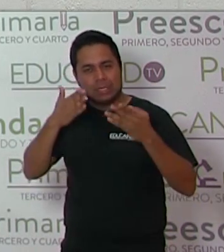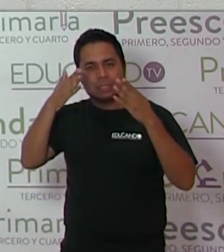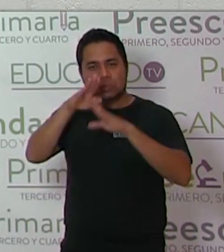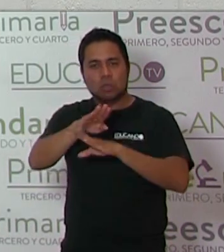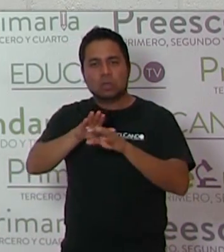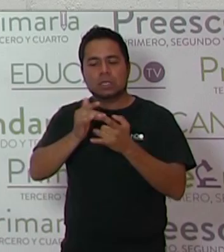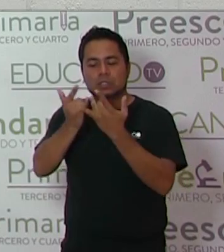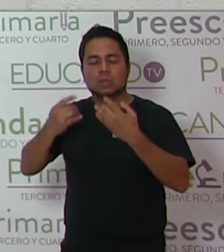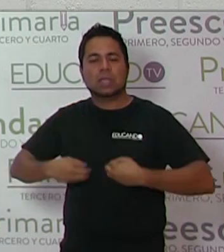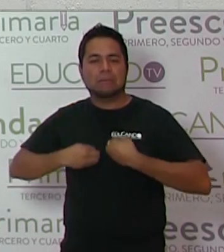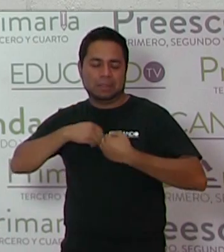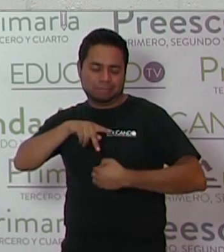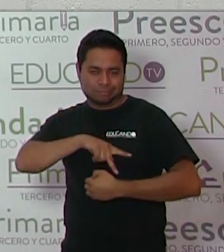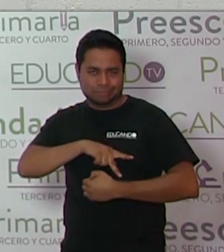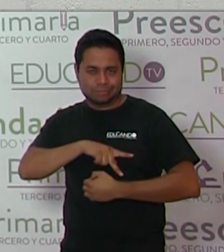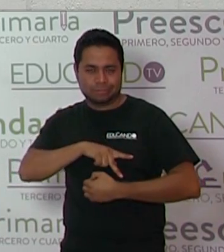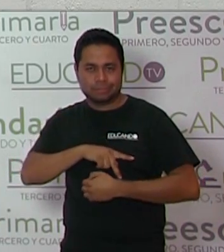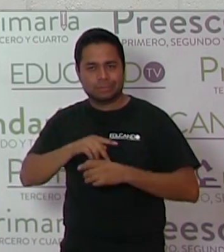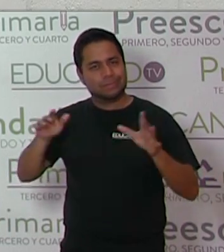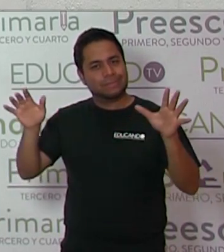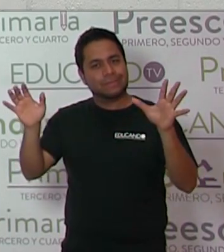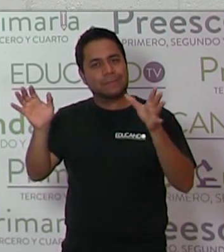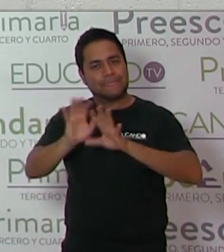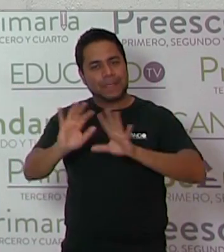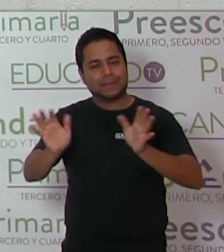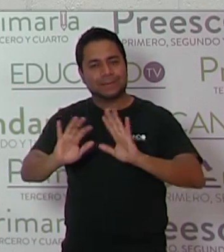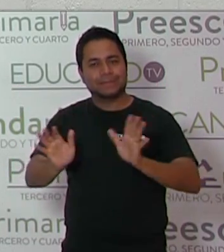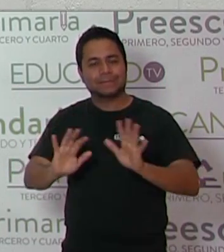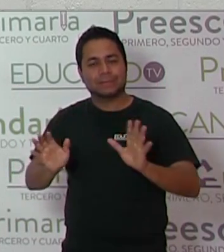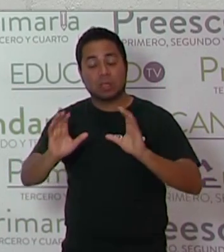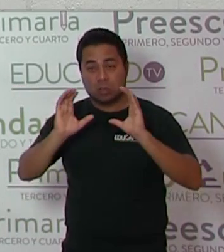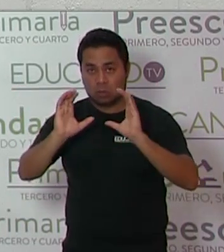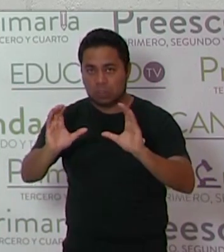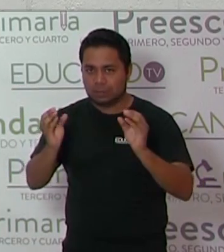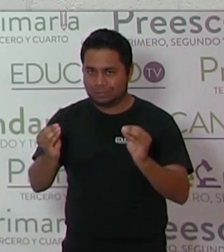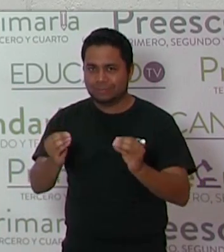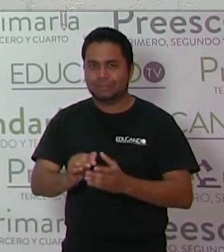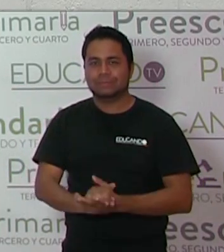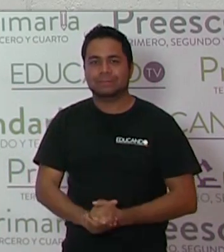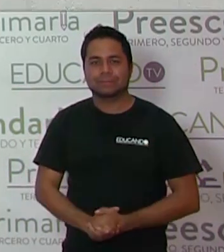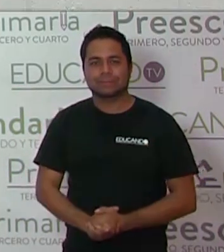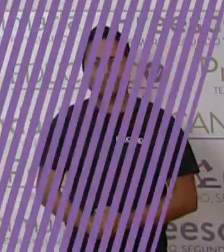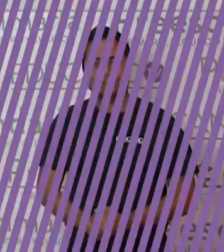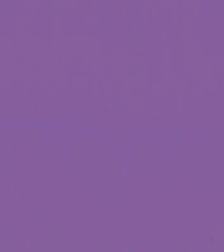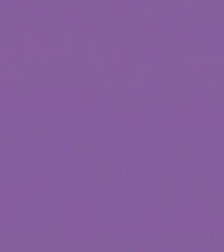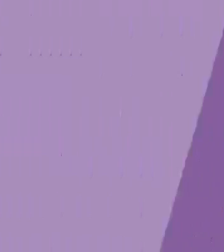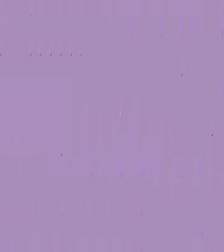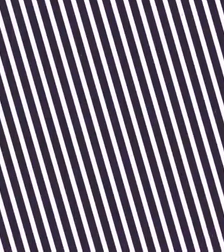que hablen sobre la autobiografía. Hasta la próxima. Cuídense mucho.